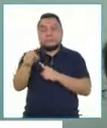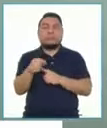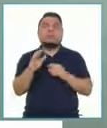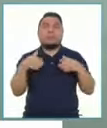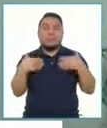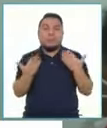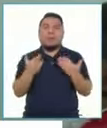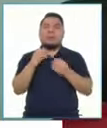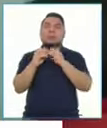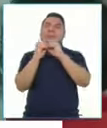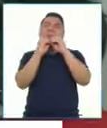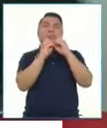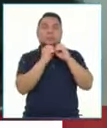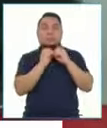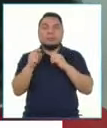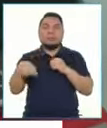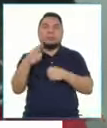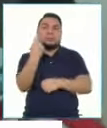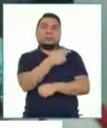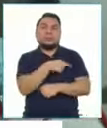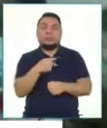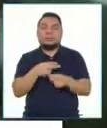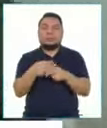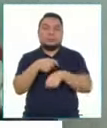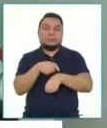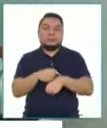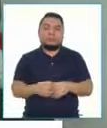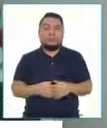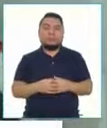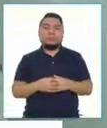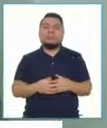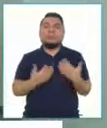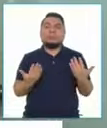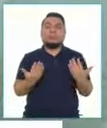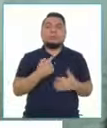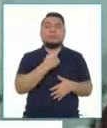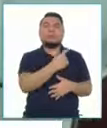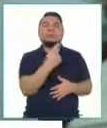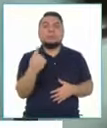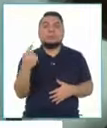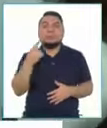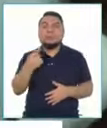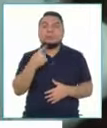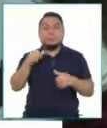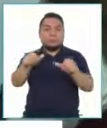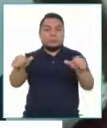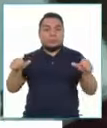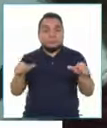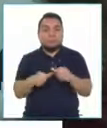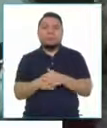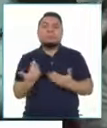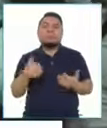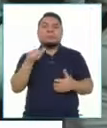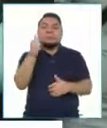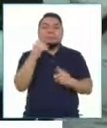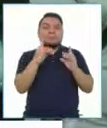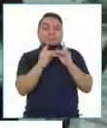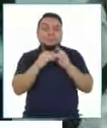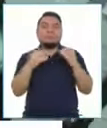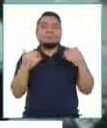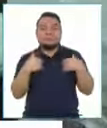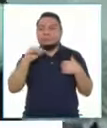para el acondicionamiento de estos hospitales temporales. Cada sala de 10 camas